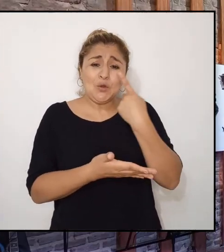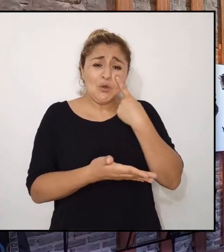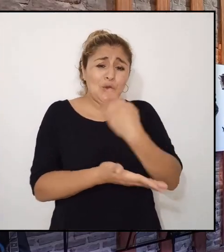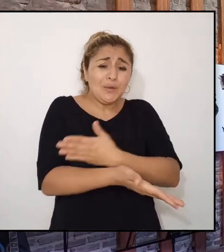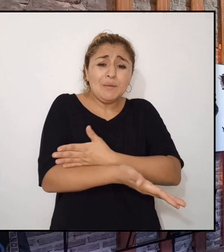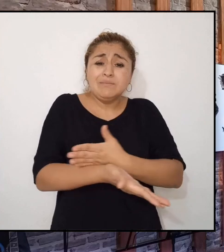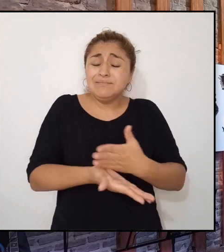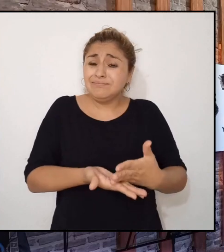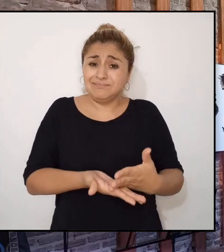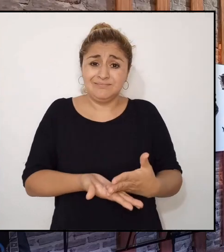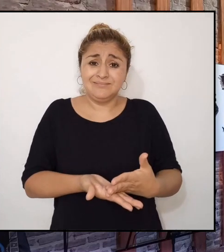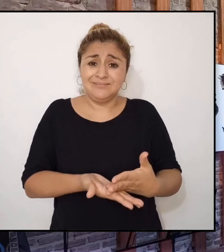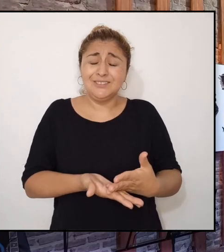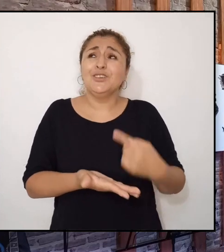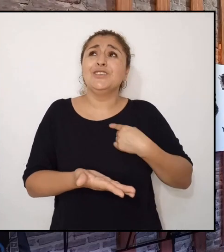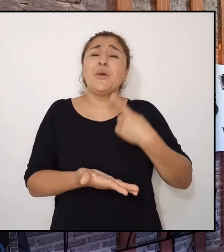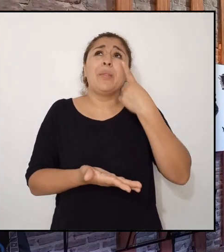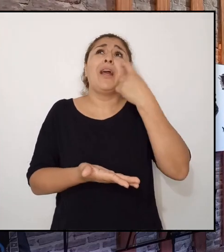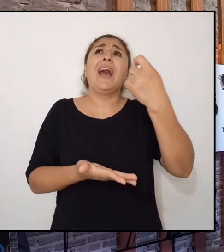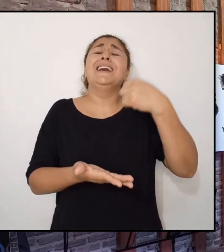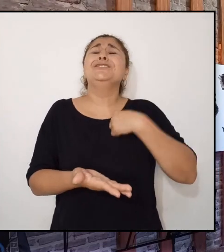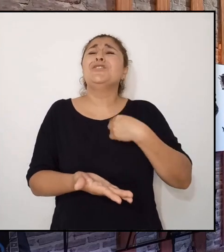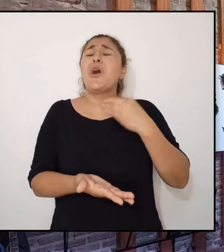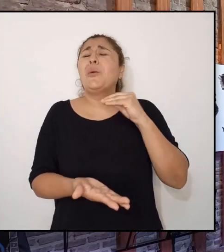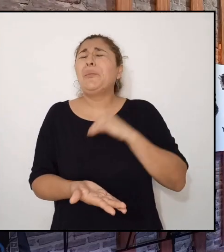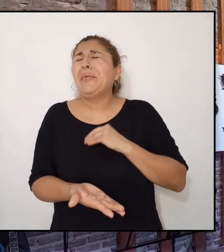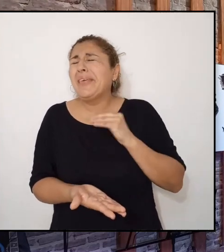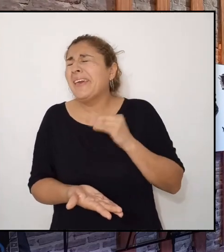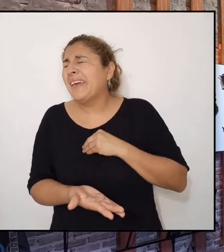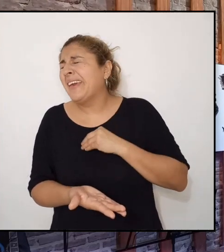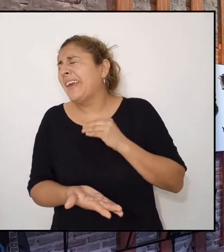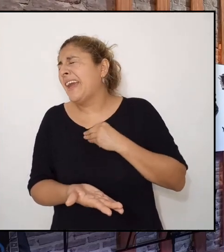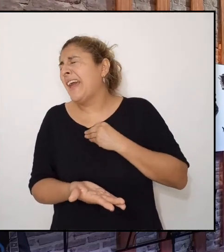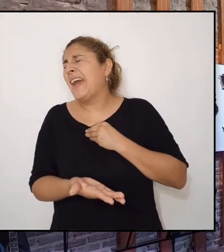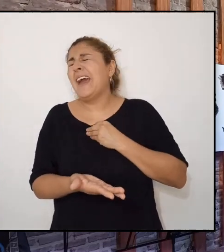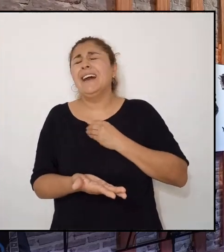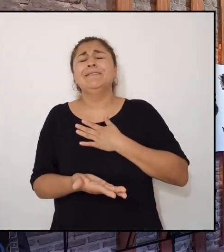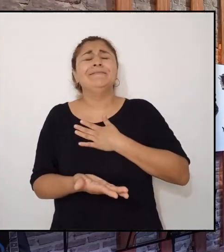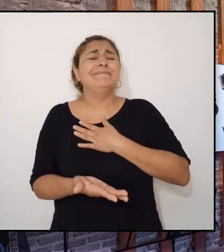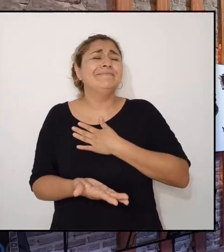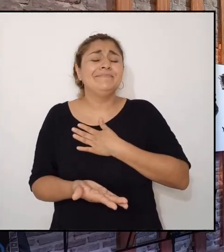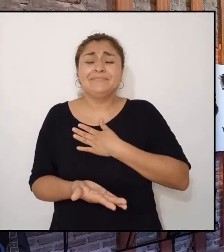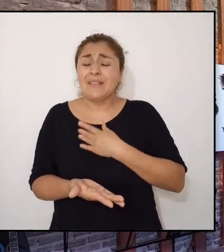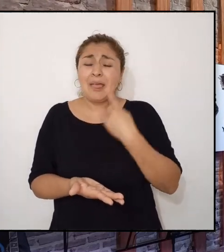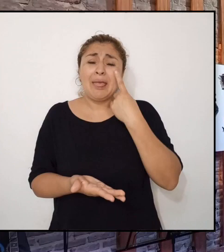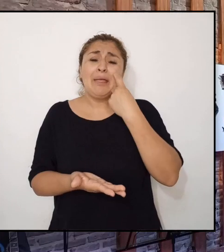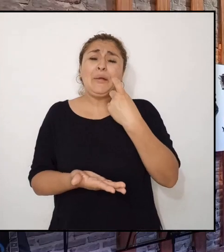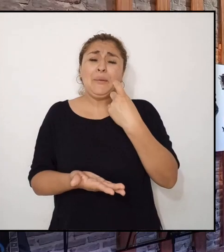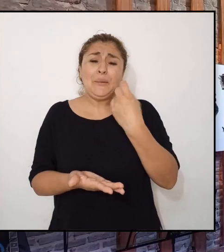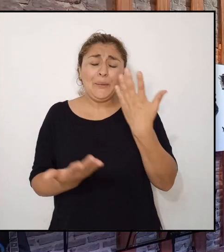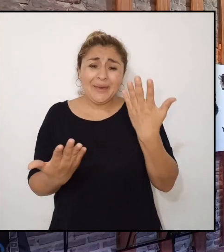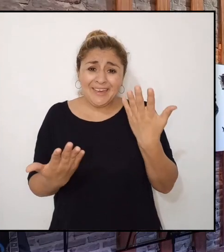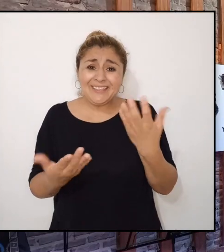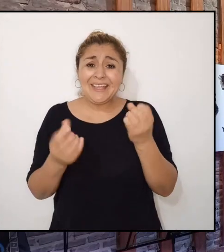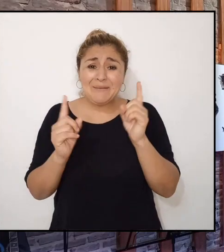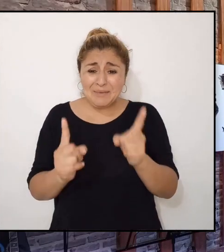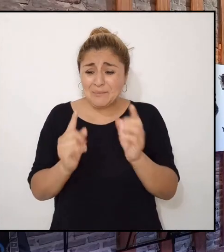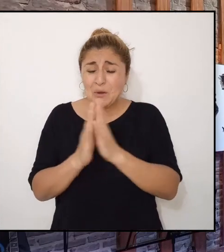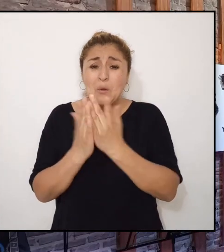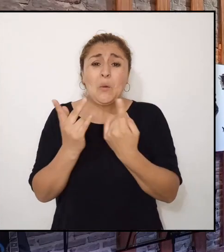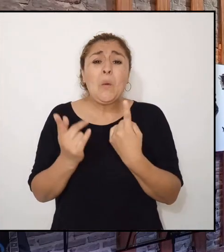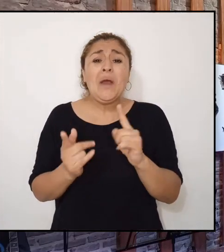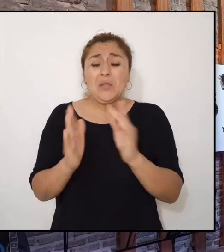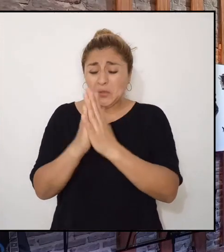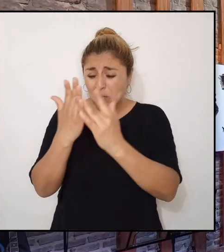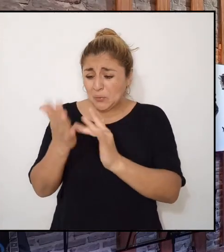pecador? ¿Y lo que voy a hacer que tantas veces le fallo a Dios? Pero cuando yo me encuentro con la palabra de Dios